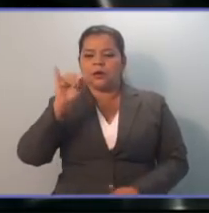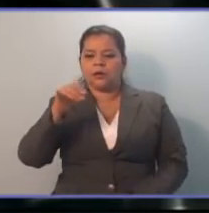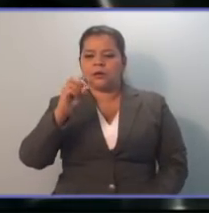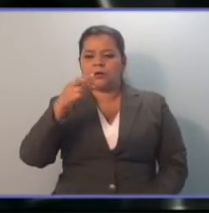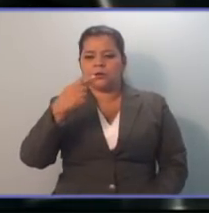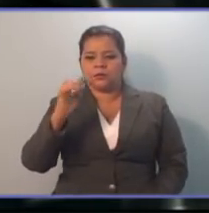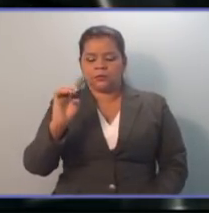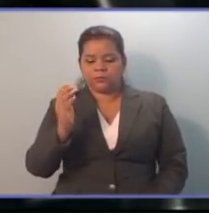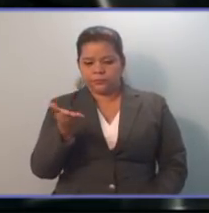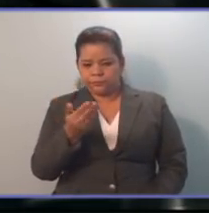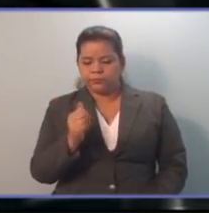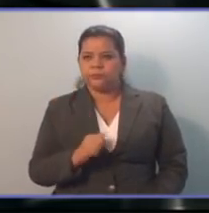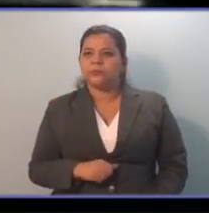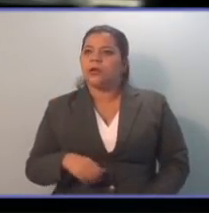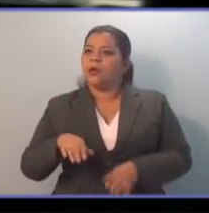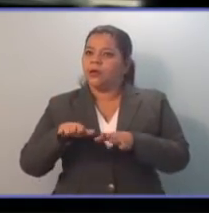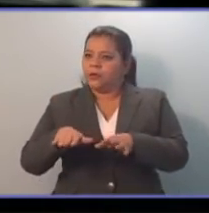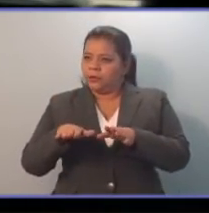Gracias, coordinador.